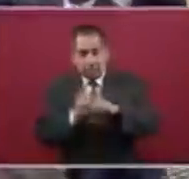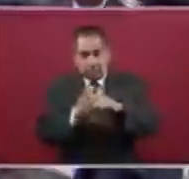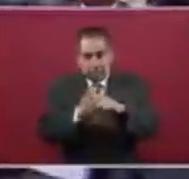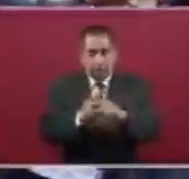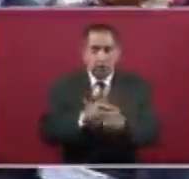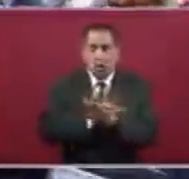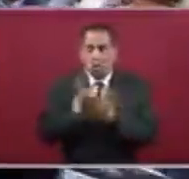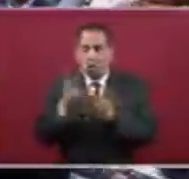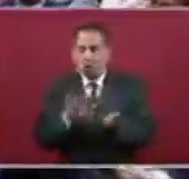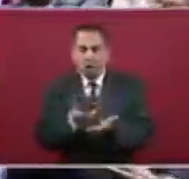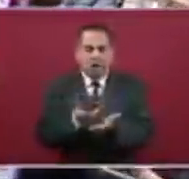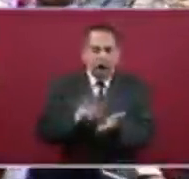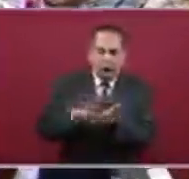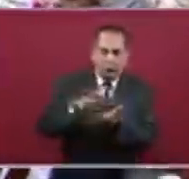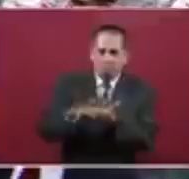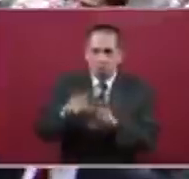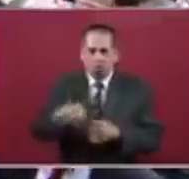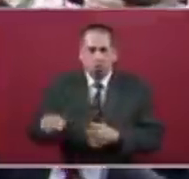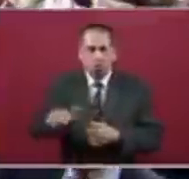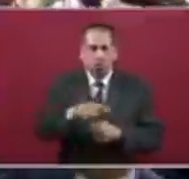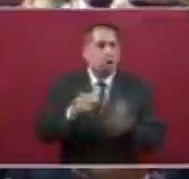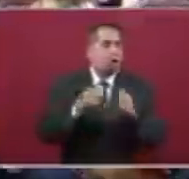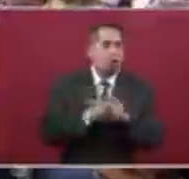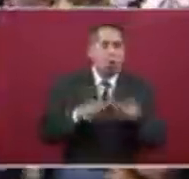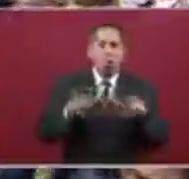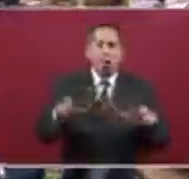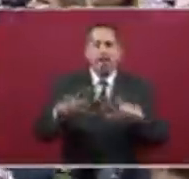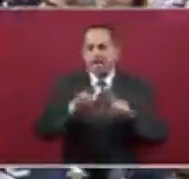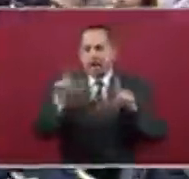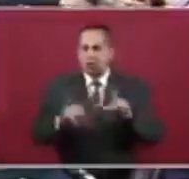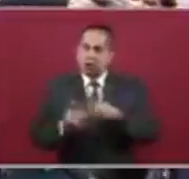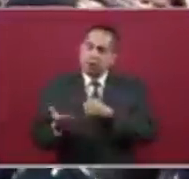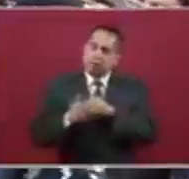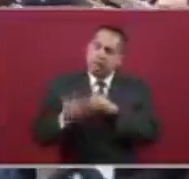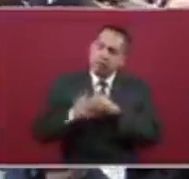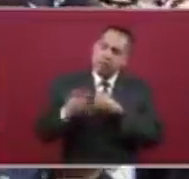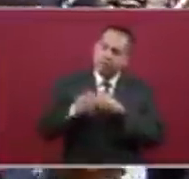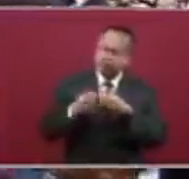y logremos con la guardia nacional la suma de elementos